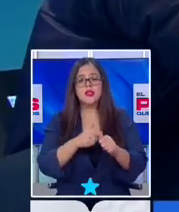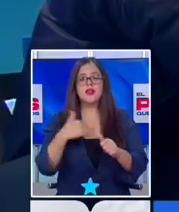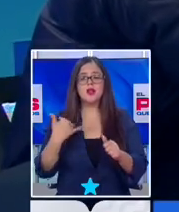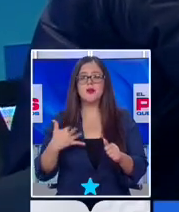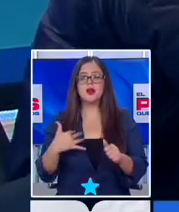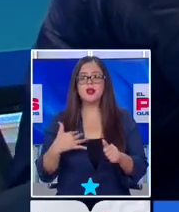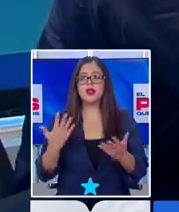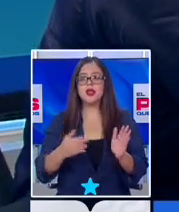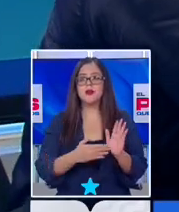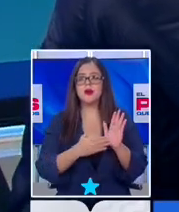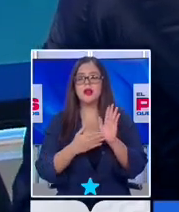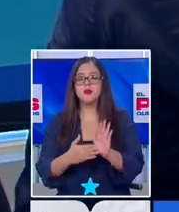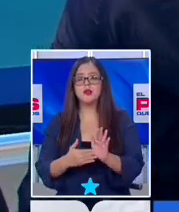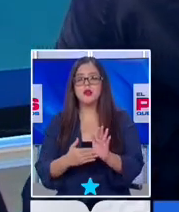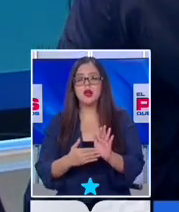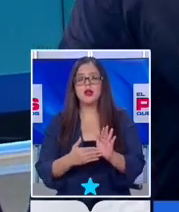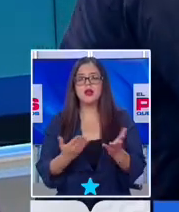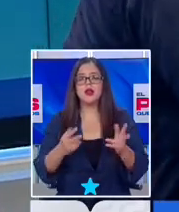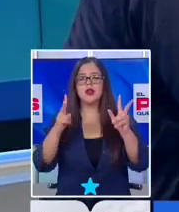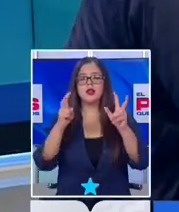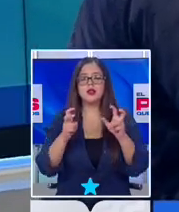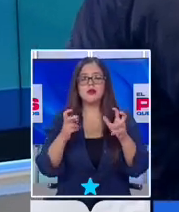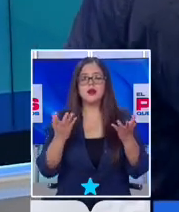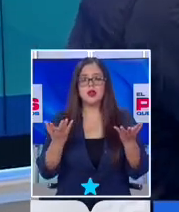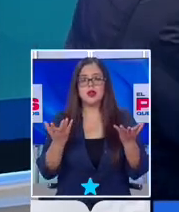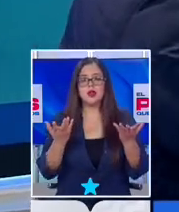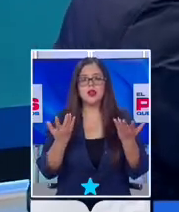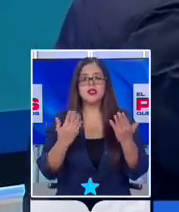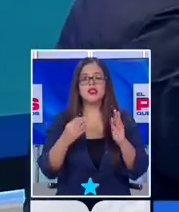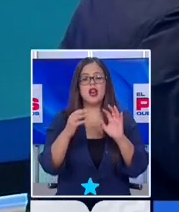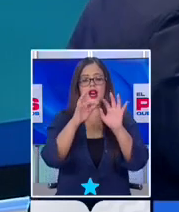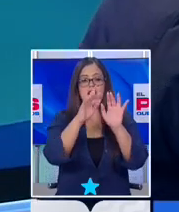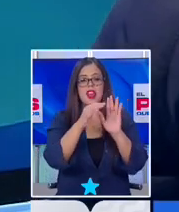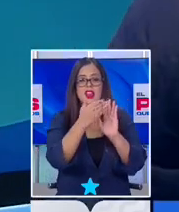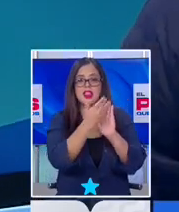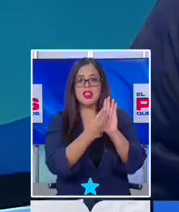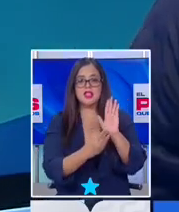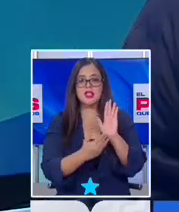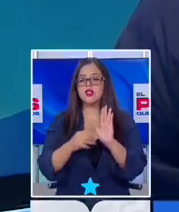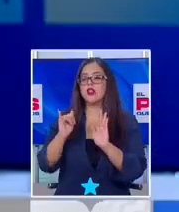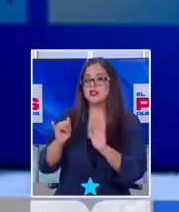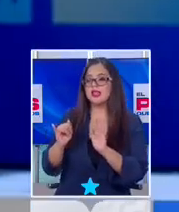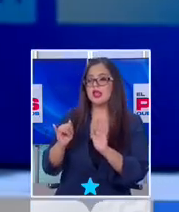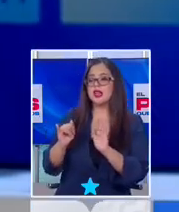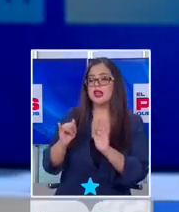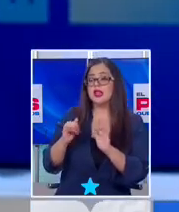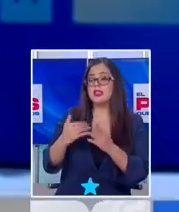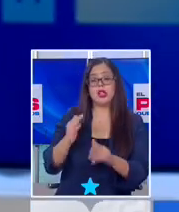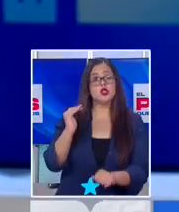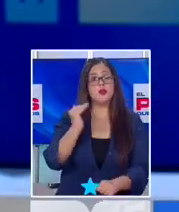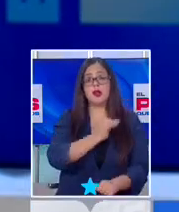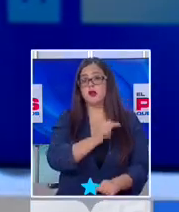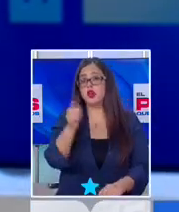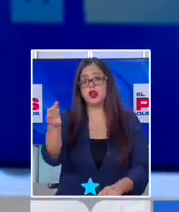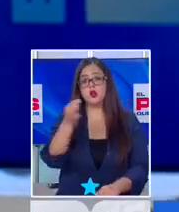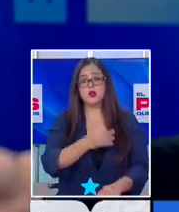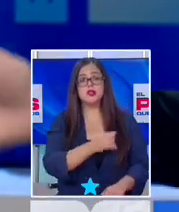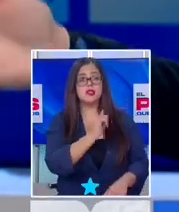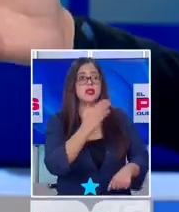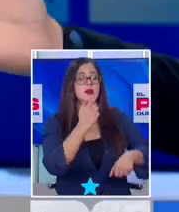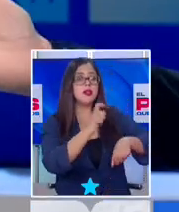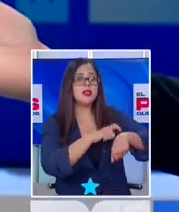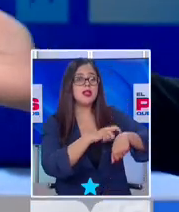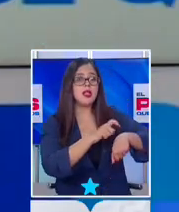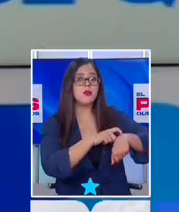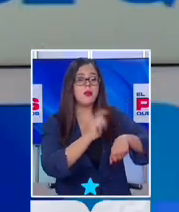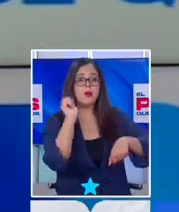importante en dar a conocer lo que va a ser el texto final en un abrir y cerrar de ojos sucede lo que tú estás diciendo yo muy agotado